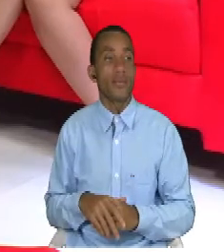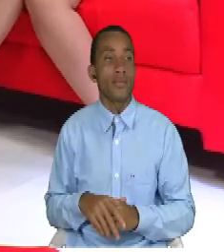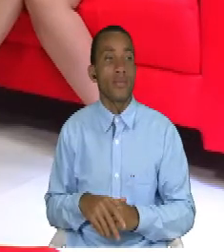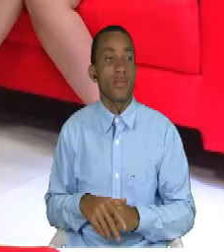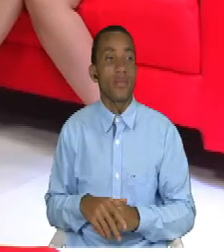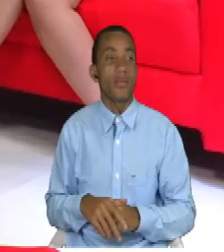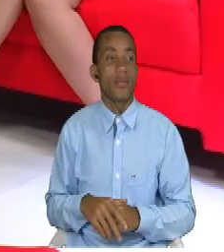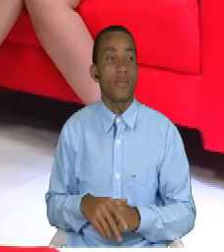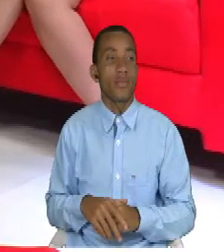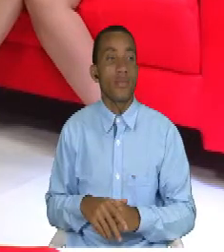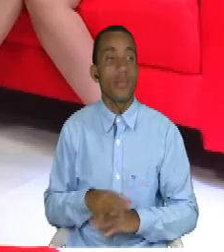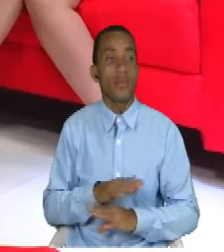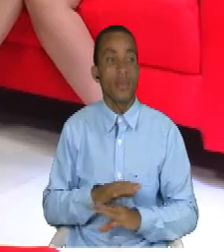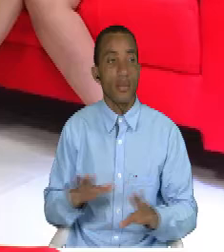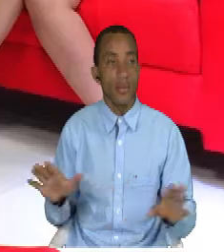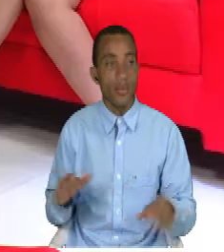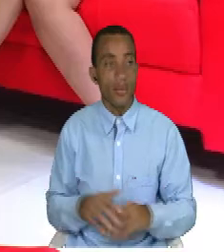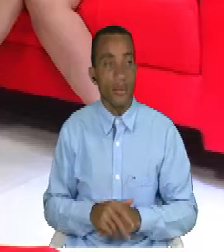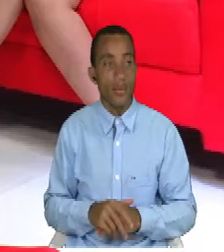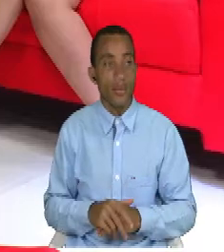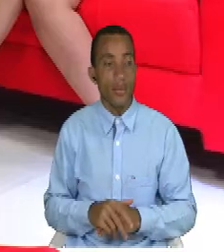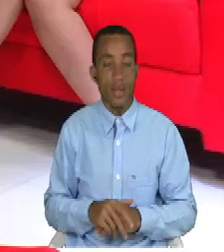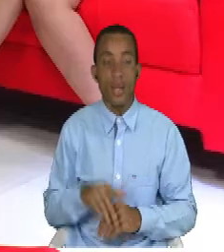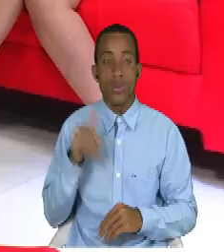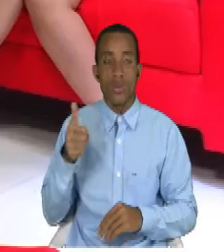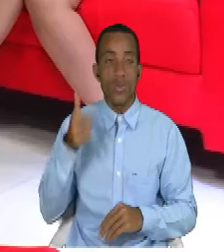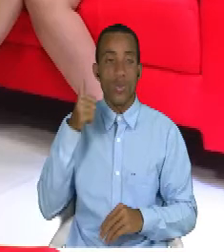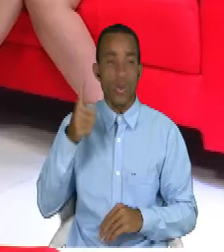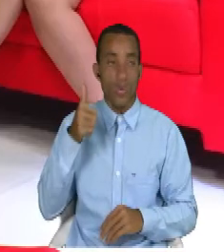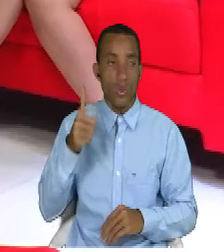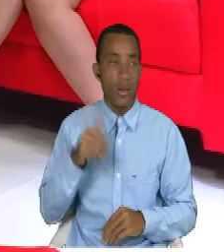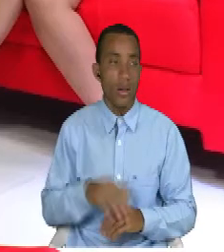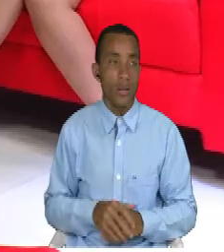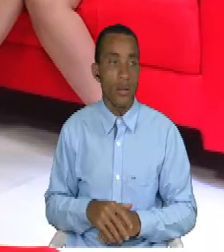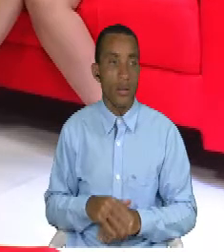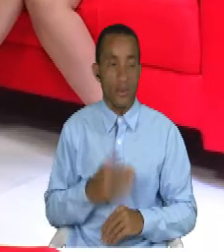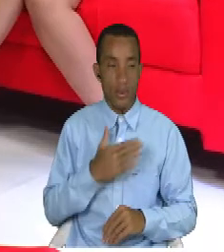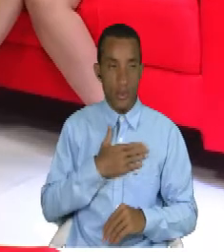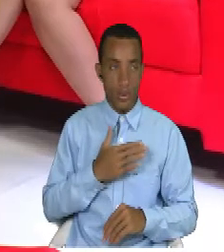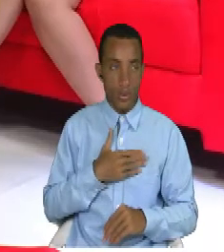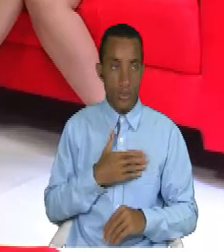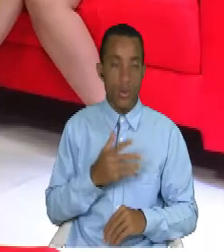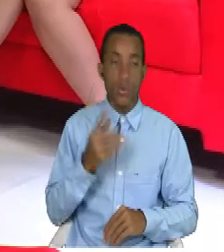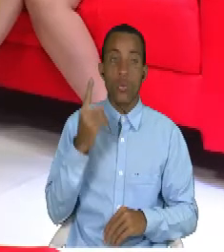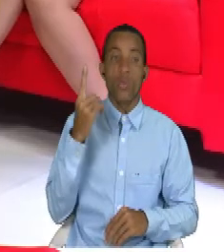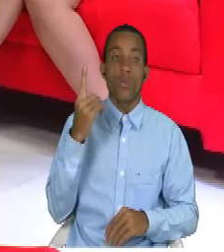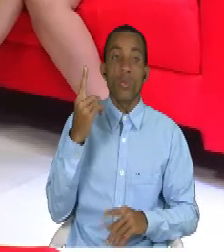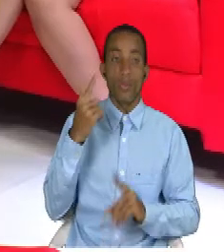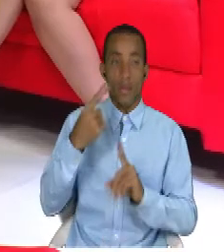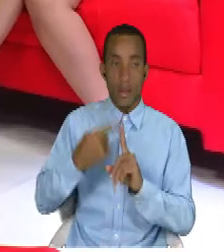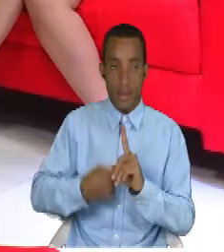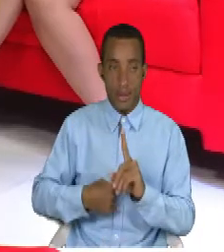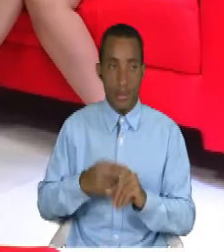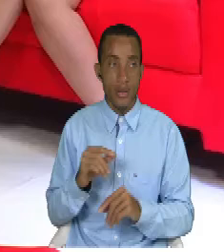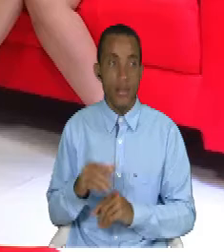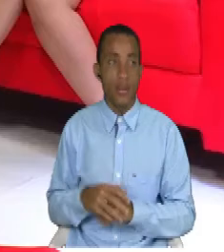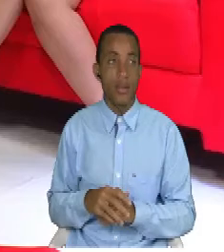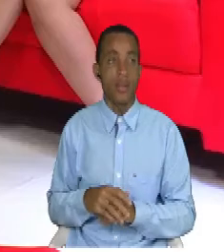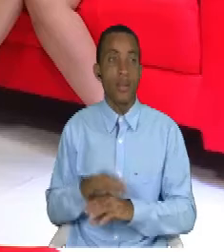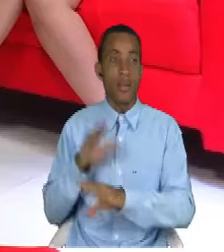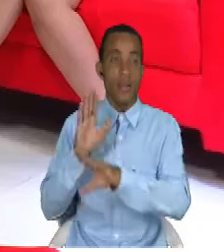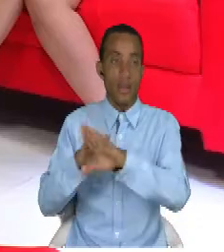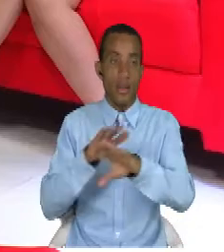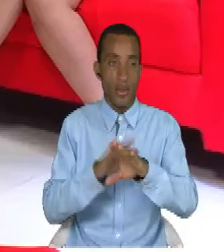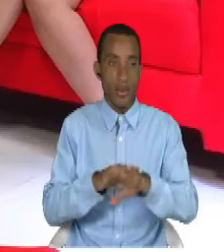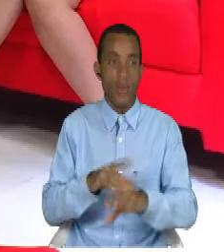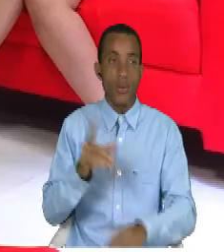súper súper los productos son excelentes yo desde que lo usé llevo un mes yo la que contacté y ella fue